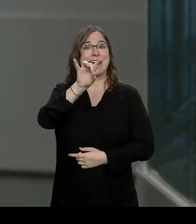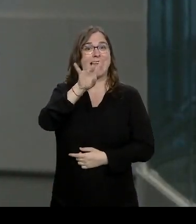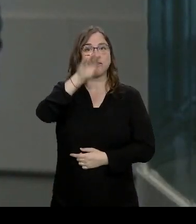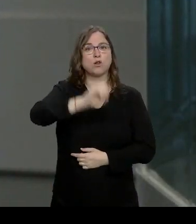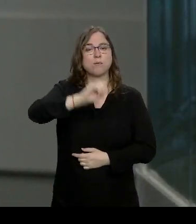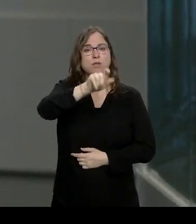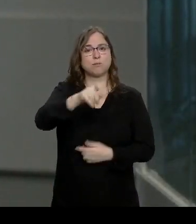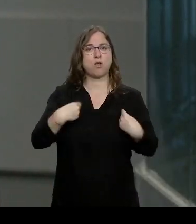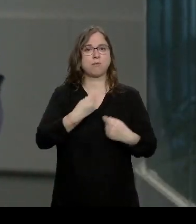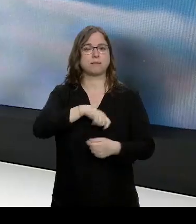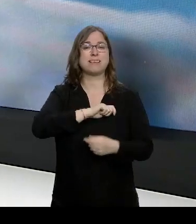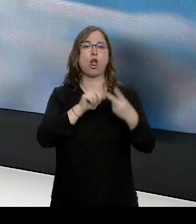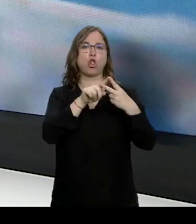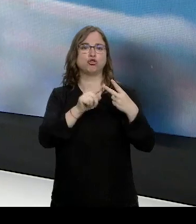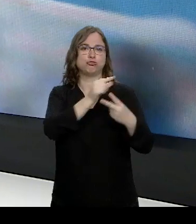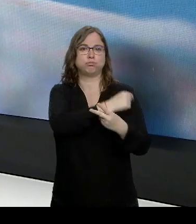dos.